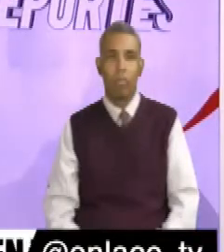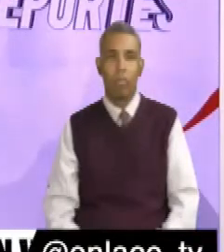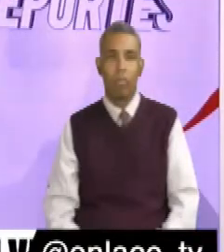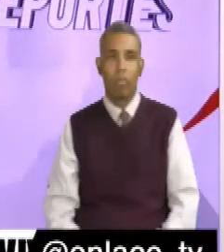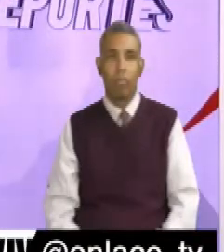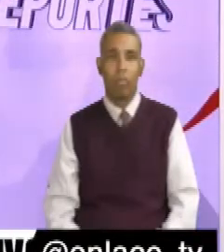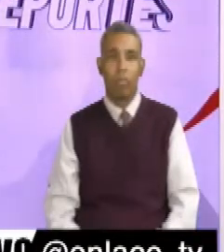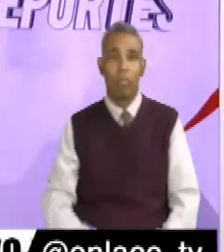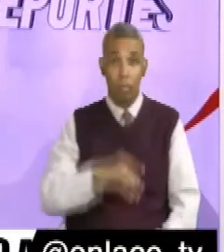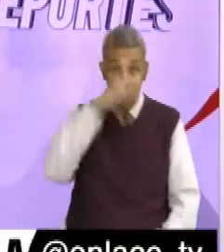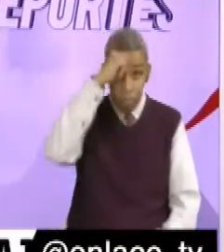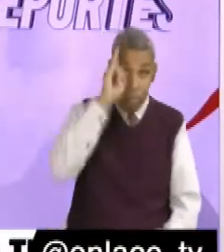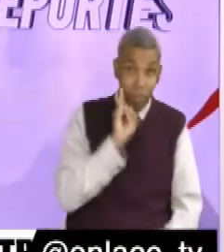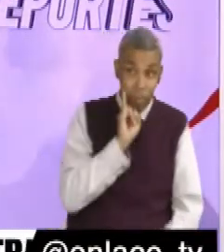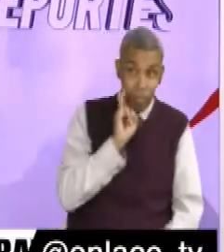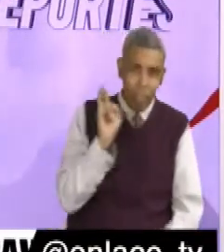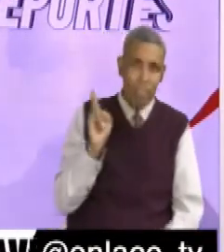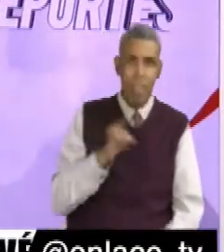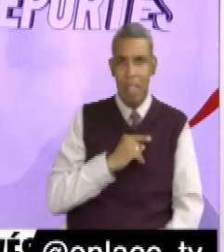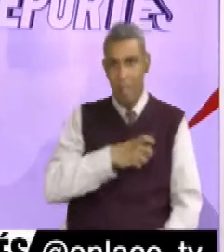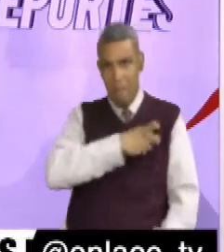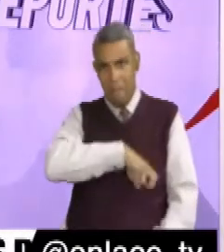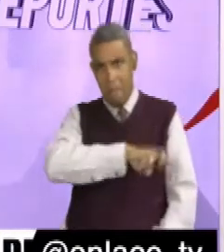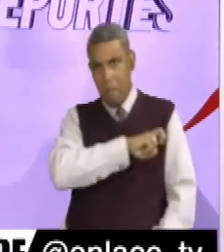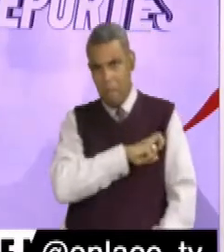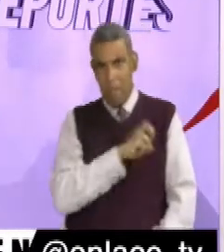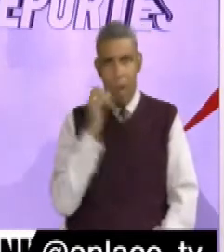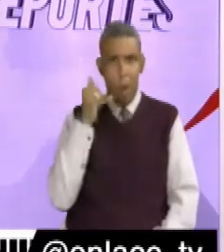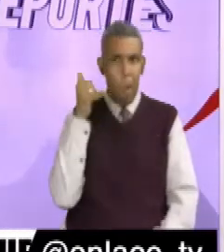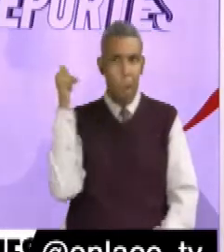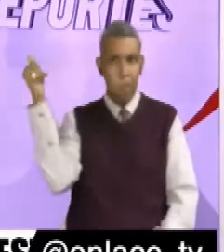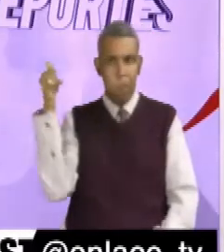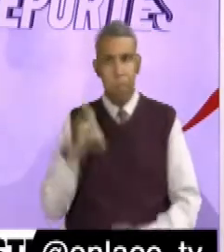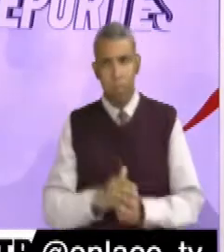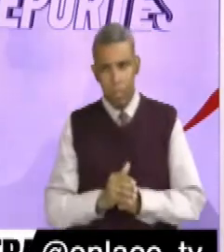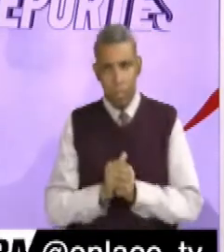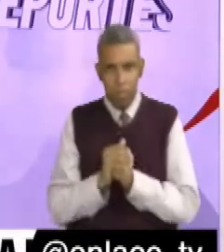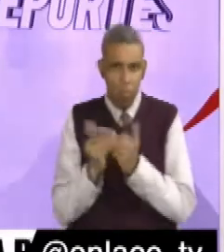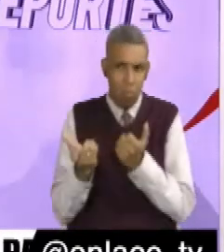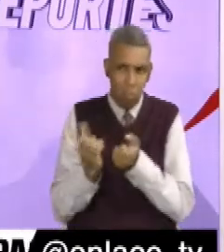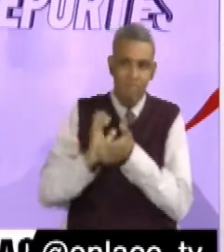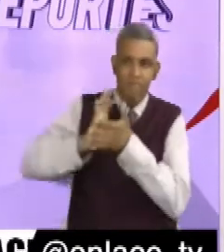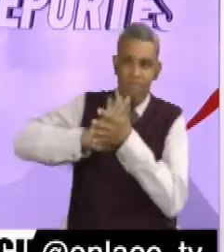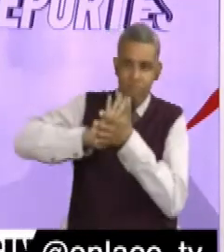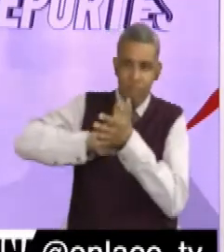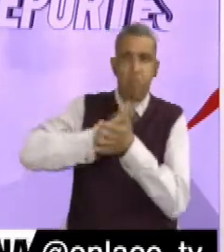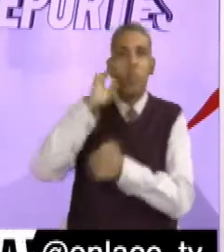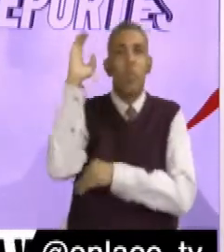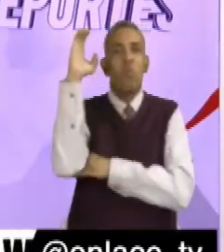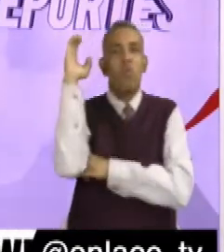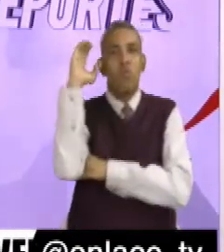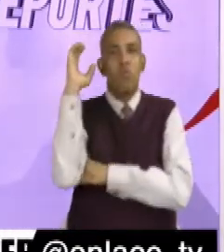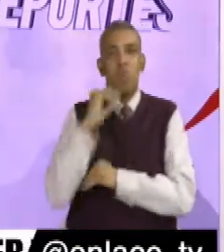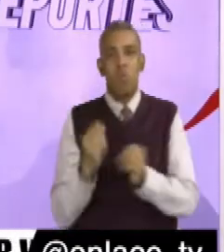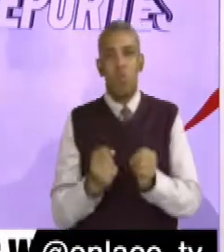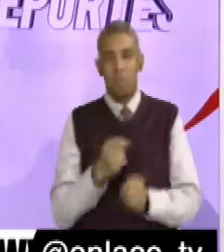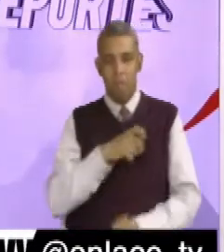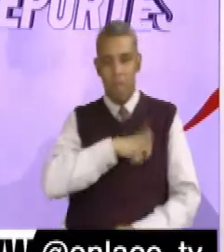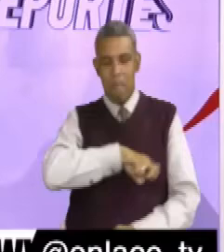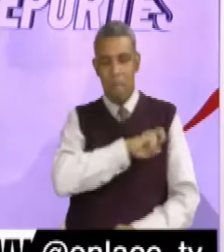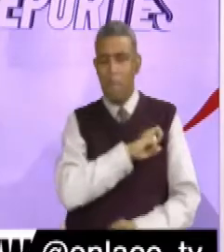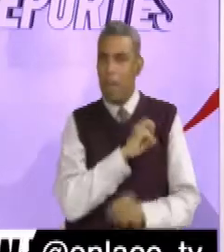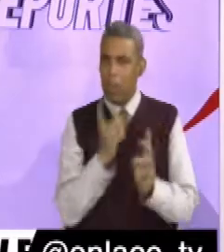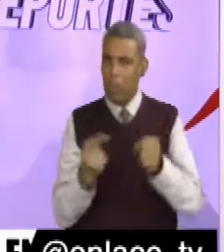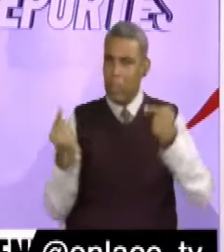Ariel se encuentra allí en España, ya dispuesto para entregarnos detalles de la previa del compromiso deportivo que afrontará hoy